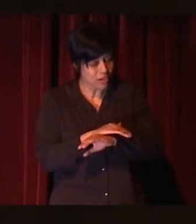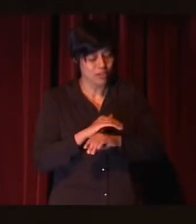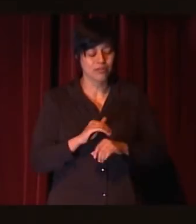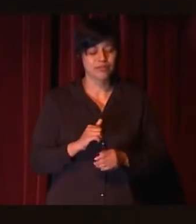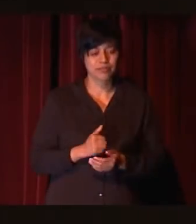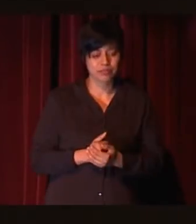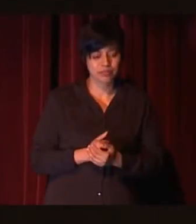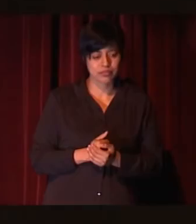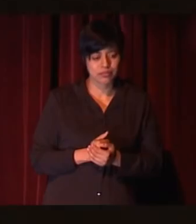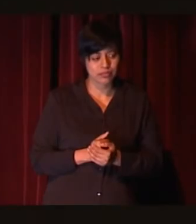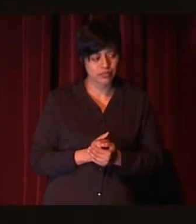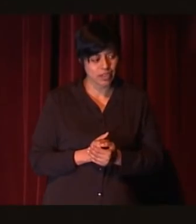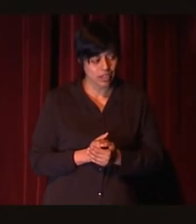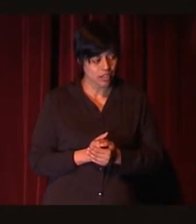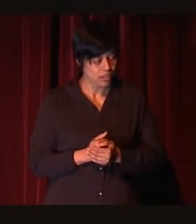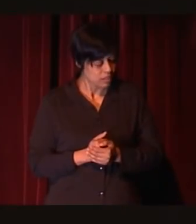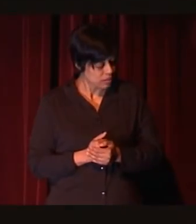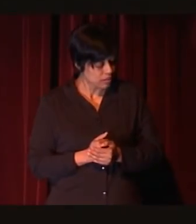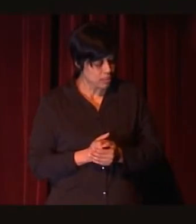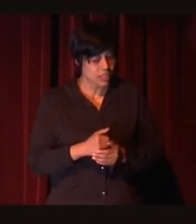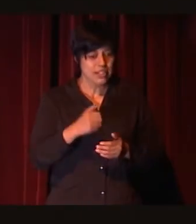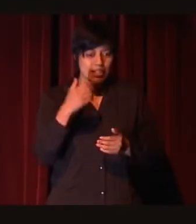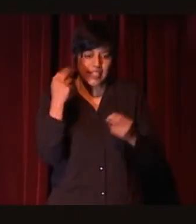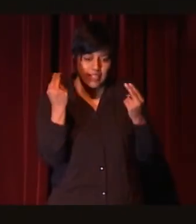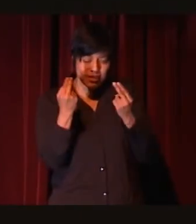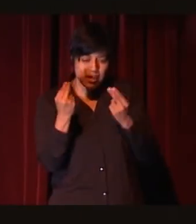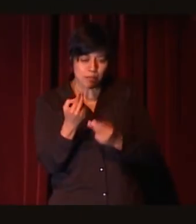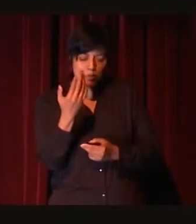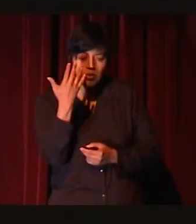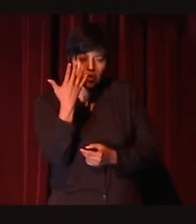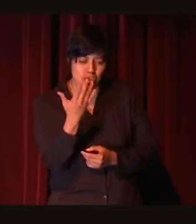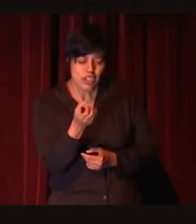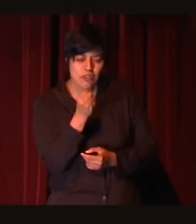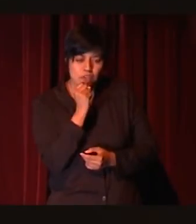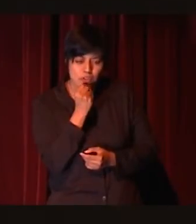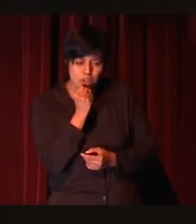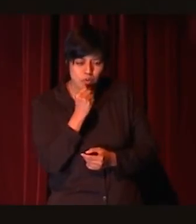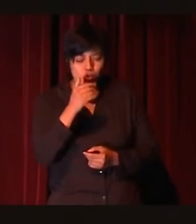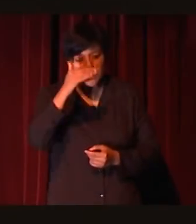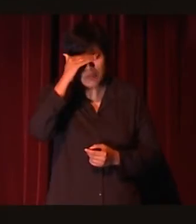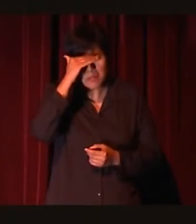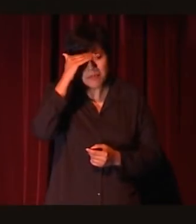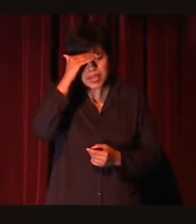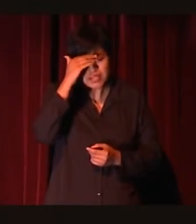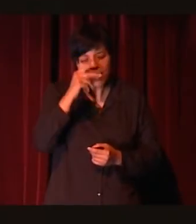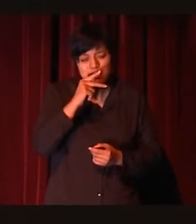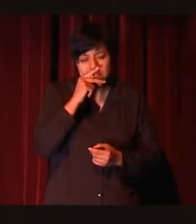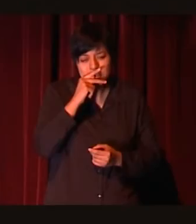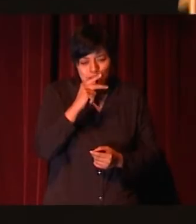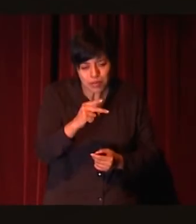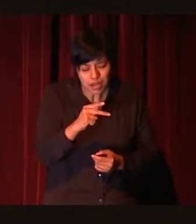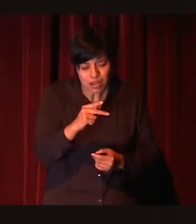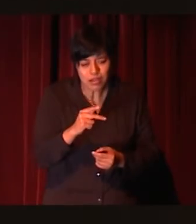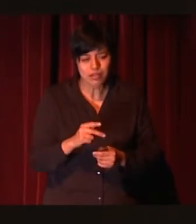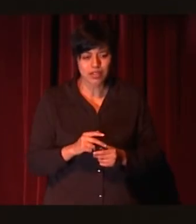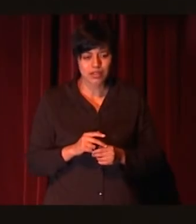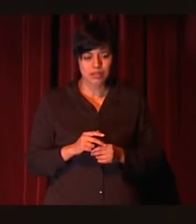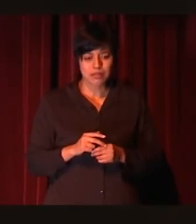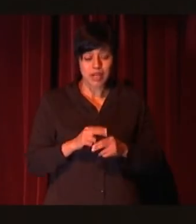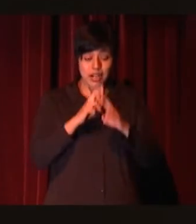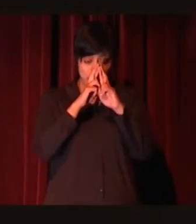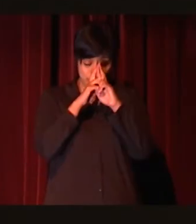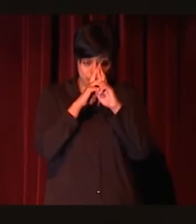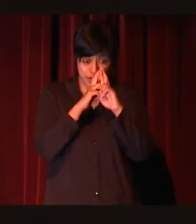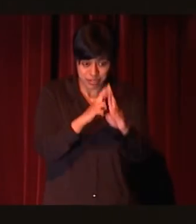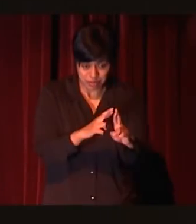mexicano toma unos 5 minutos 5 segundos antes de hablar podemos reformular las cosas y honrar a las personas que están